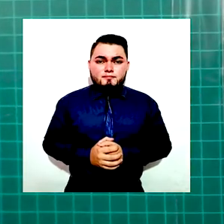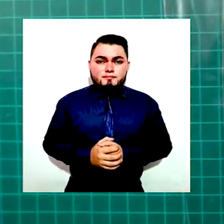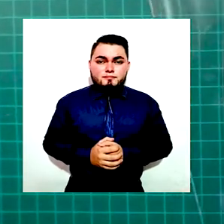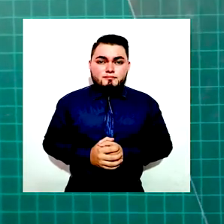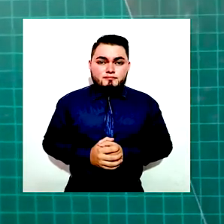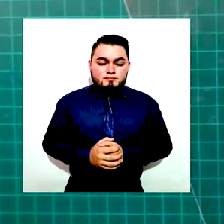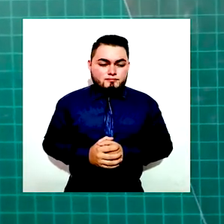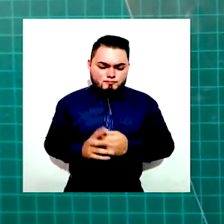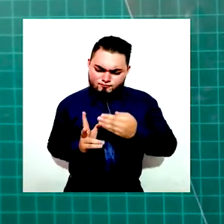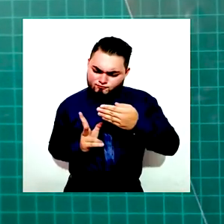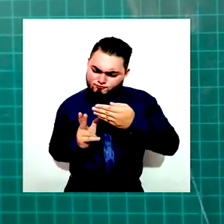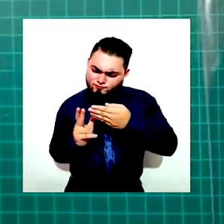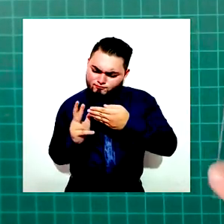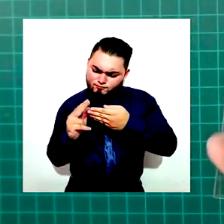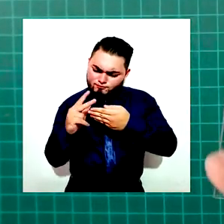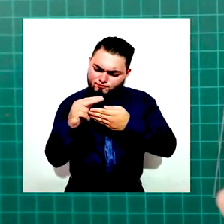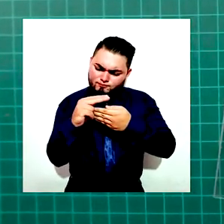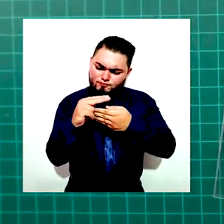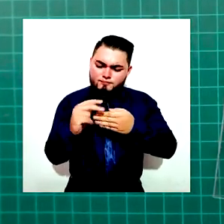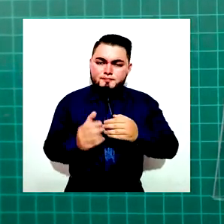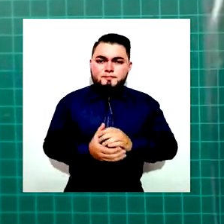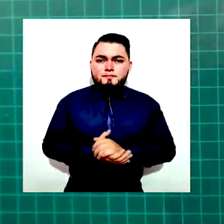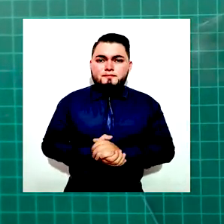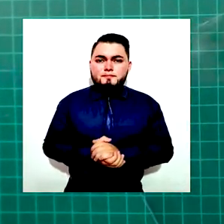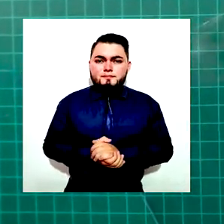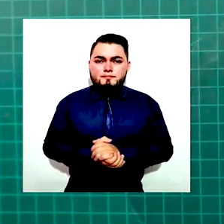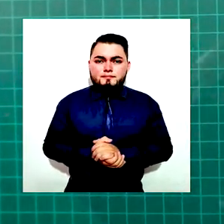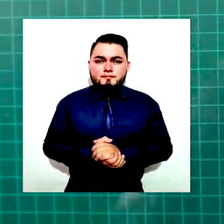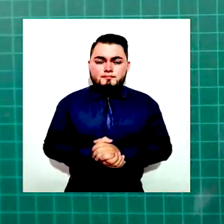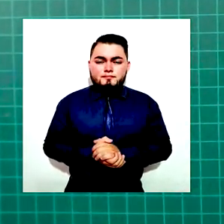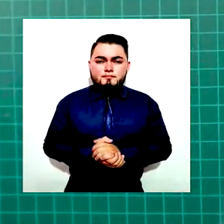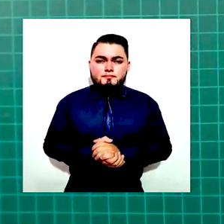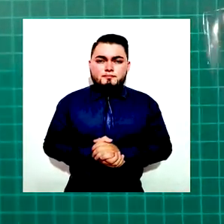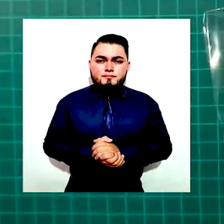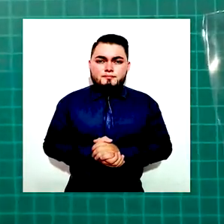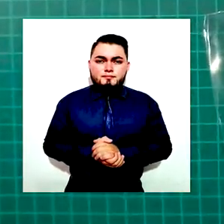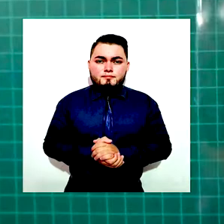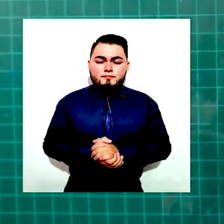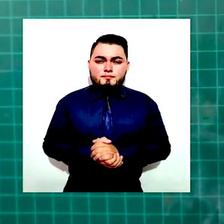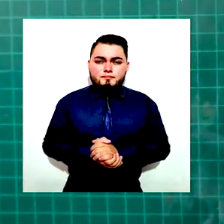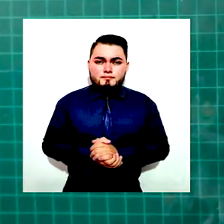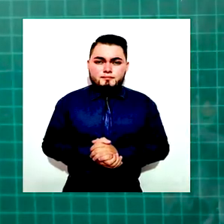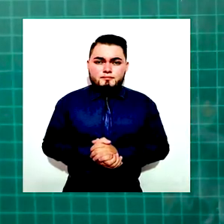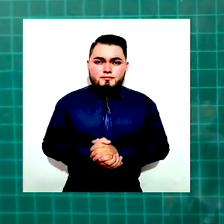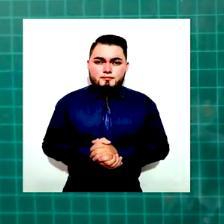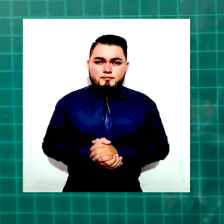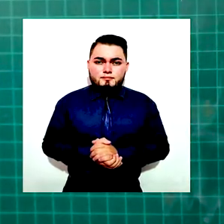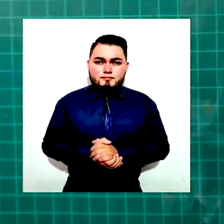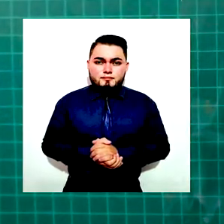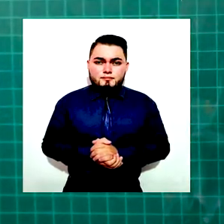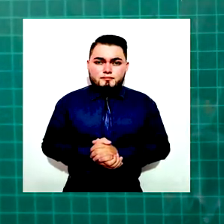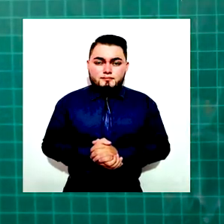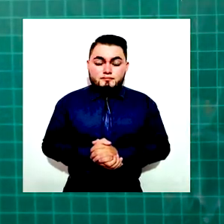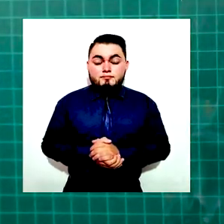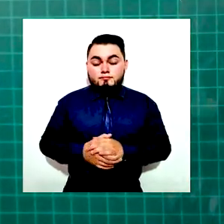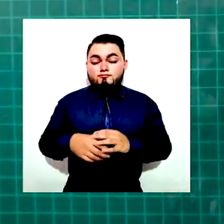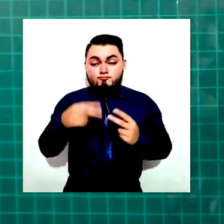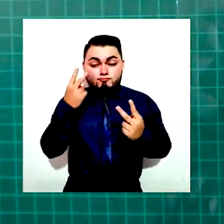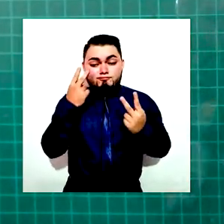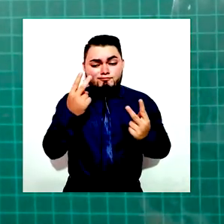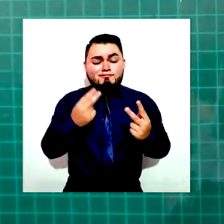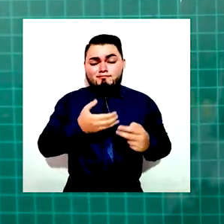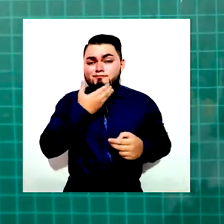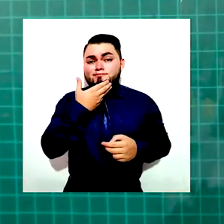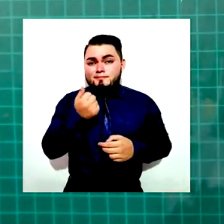No olvides redondear las esquinas inferiores de tu lámina plástica. Así evitarás lastimarte y también se verá mucho